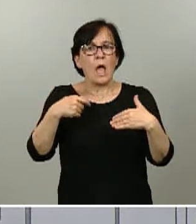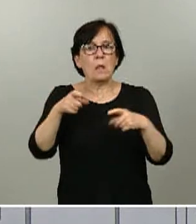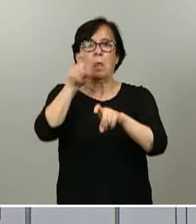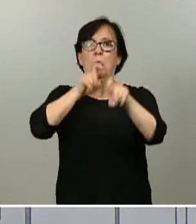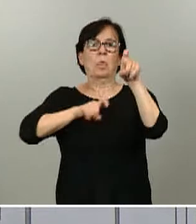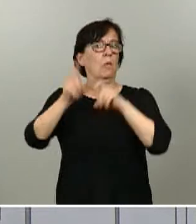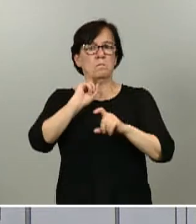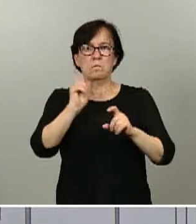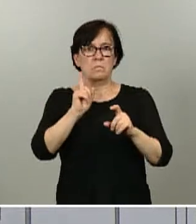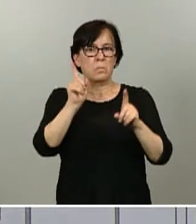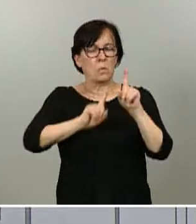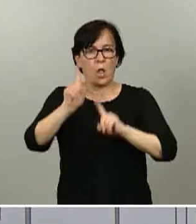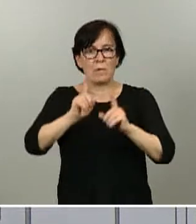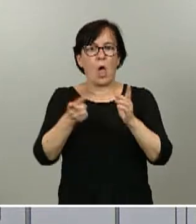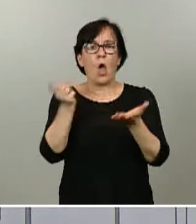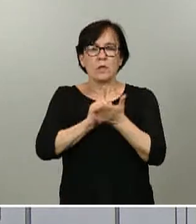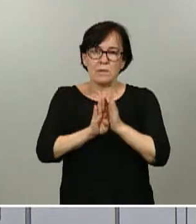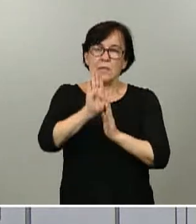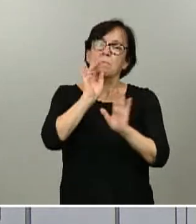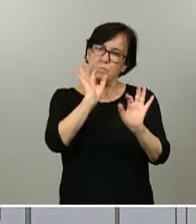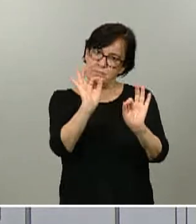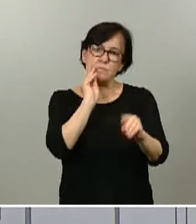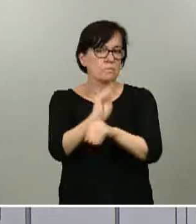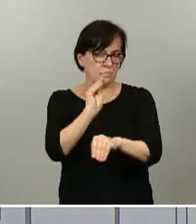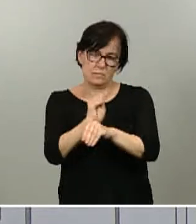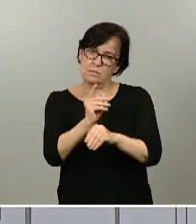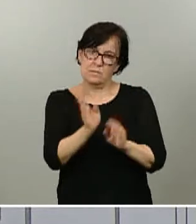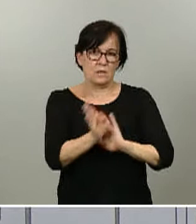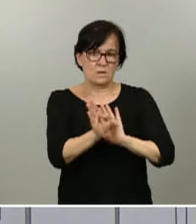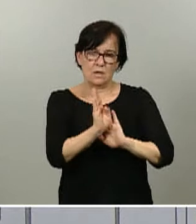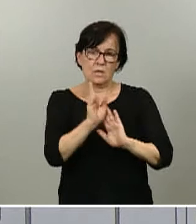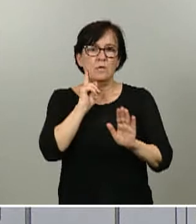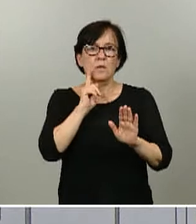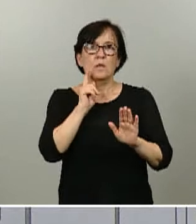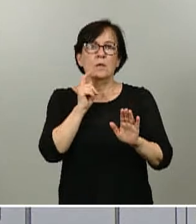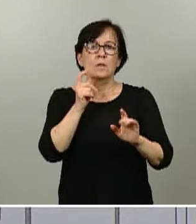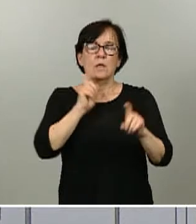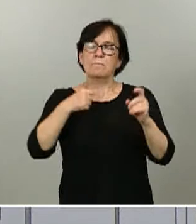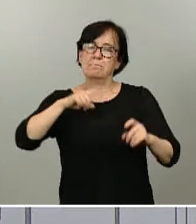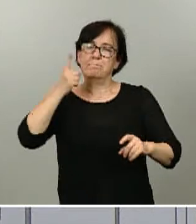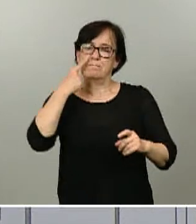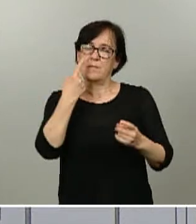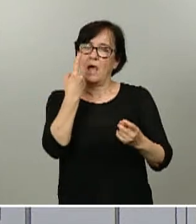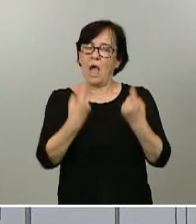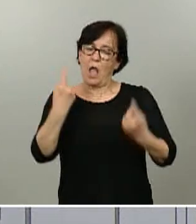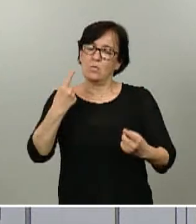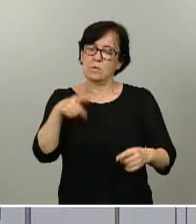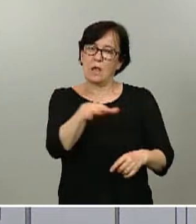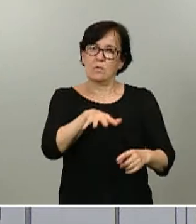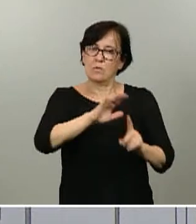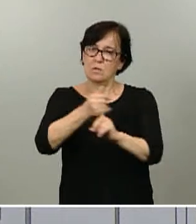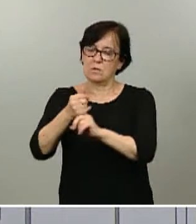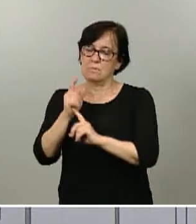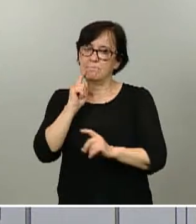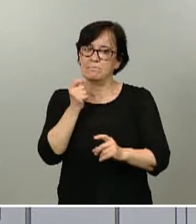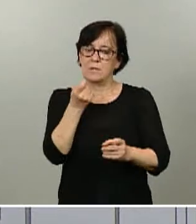cierto que tenemos que ser precavidos. No ha habido pasos atrás, pero sí que se han detectado en algunas zonas de España algunos pequeños brotes